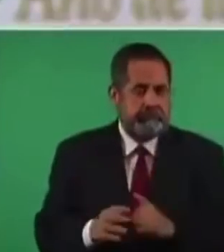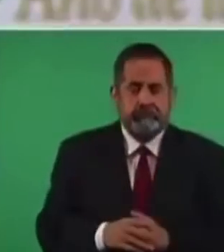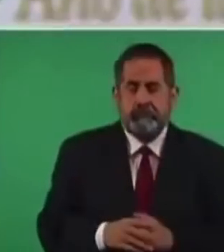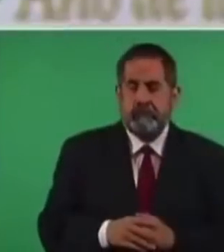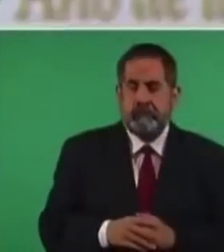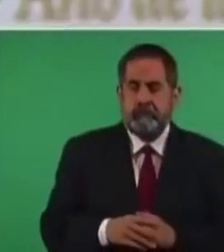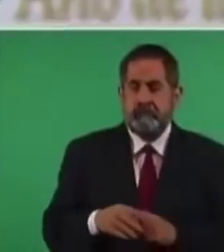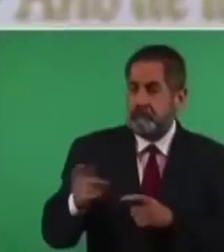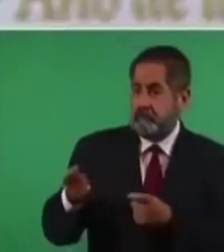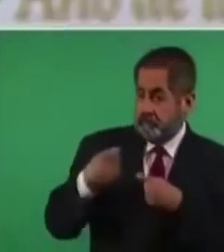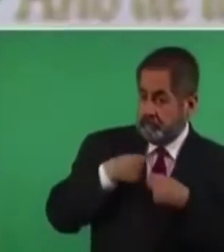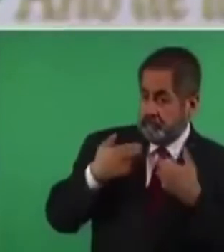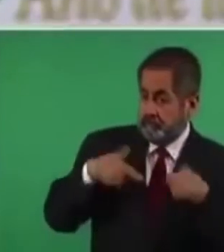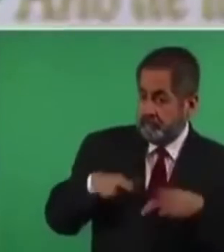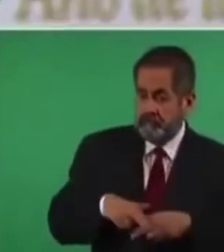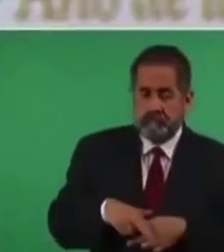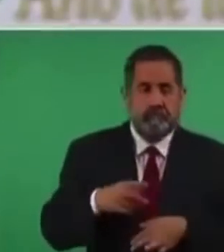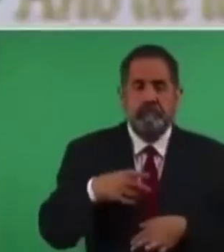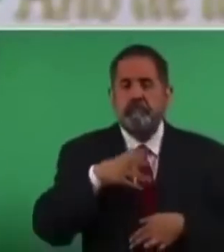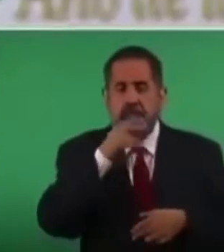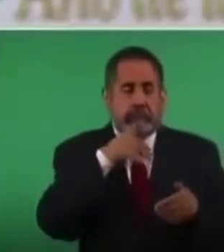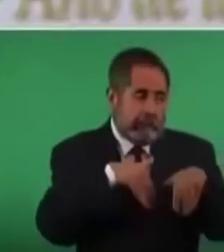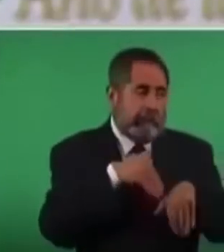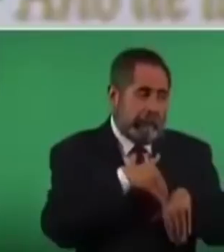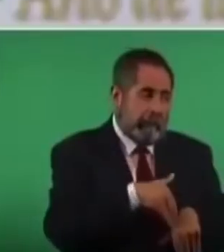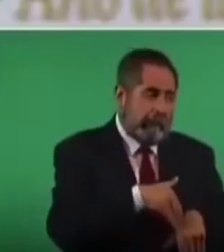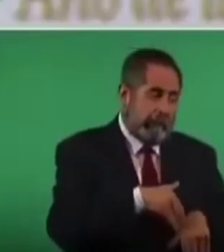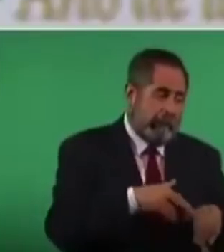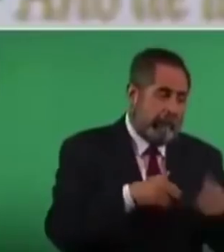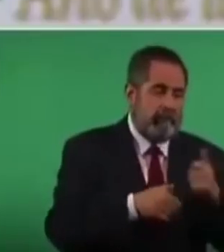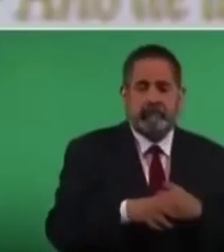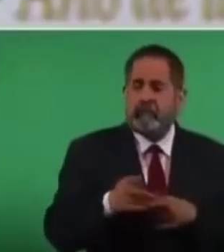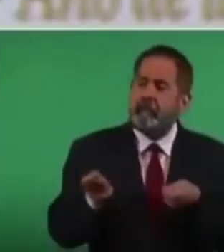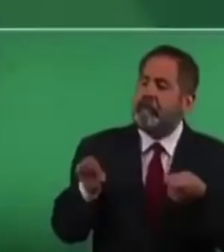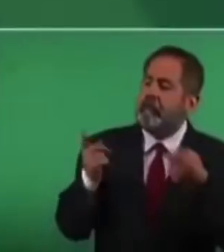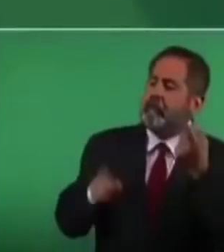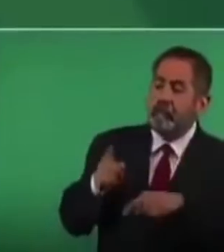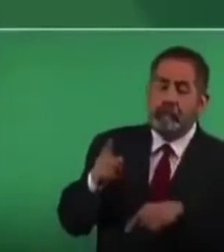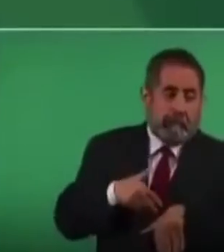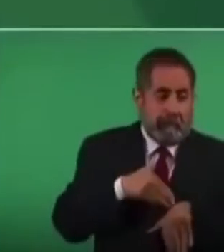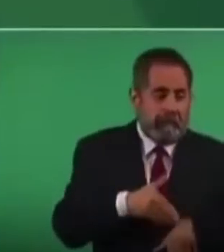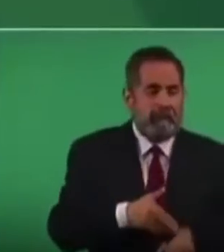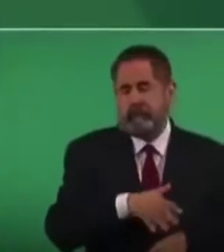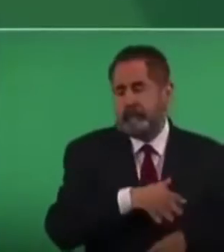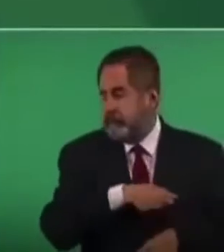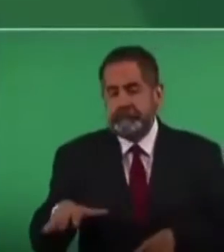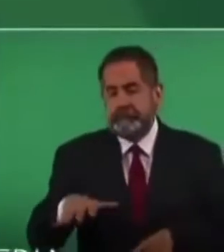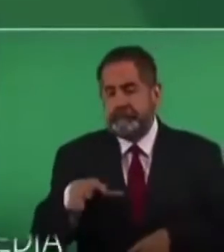no se puede ningunear al presidente de mexico